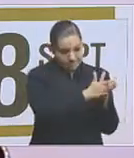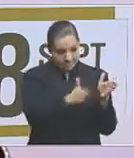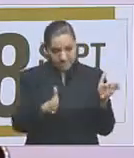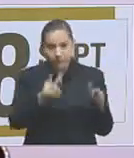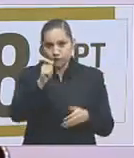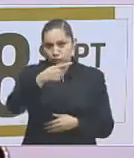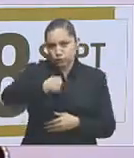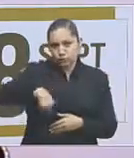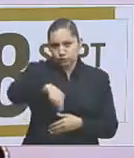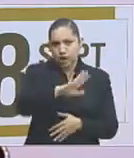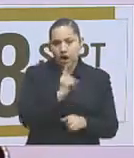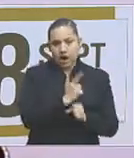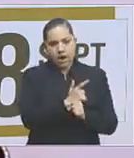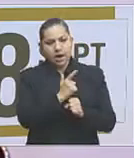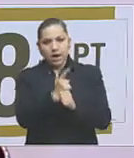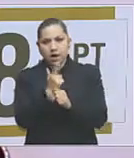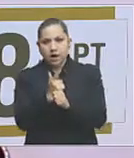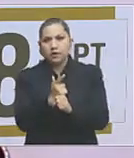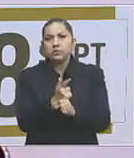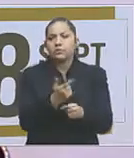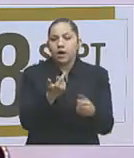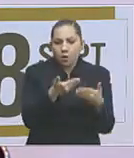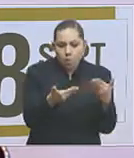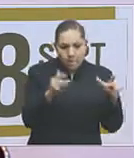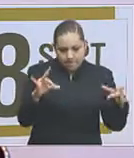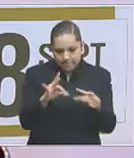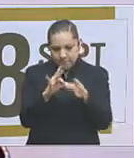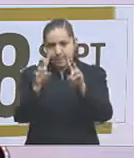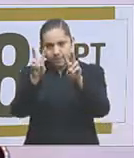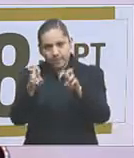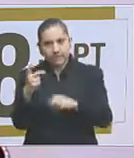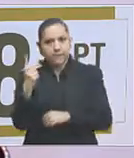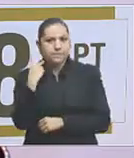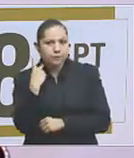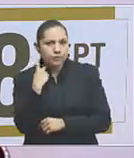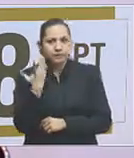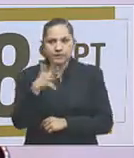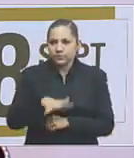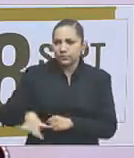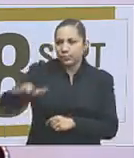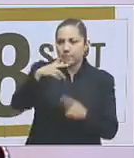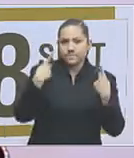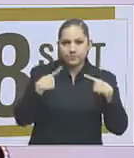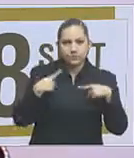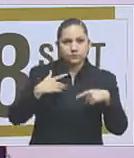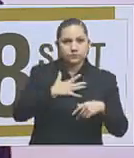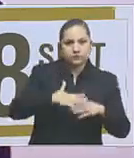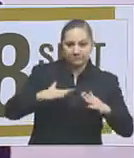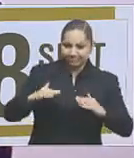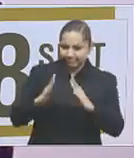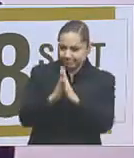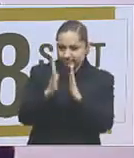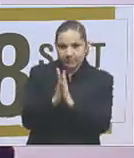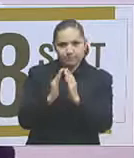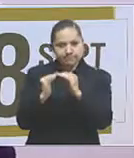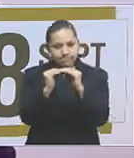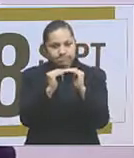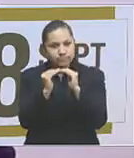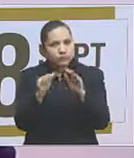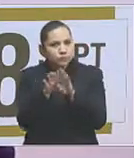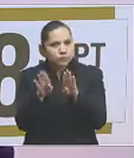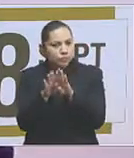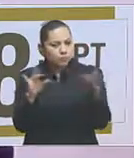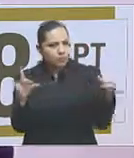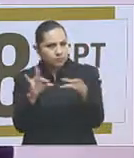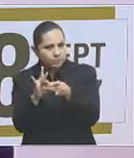las redes a su efecto en la política y en la democracia recién entendemos que los efectos de la revolución digital son muchos más